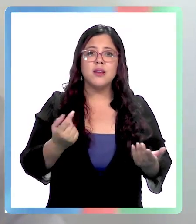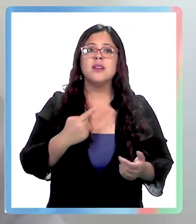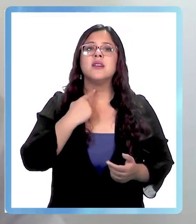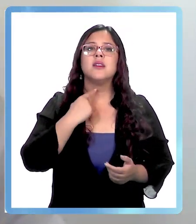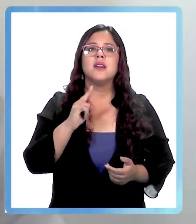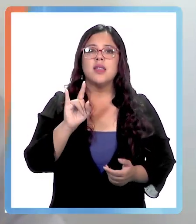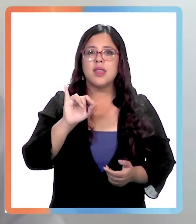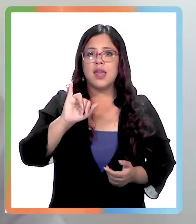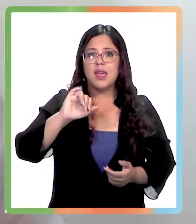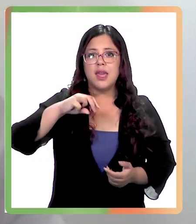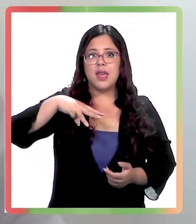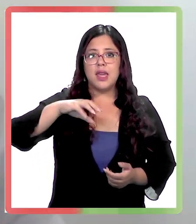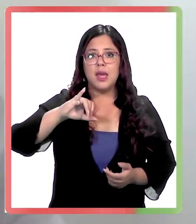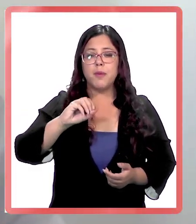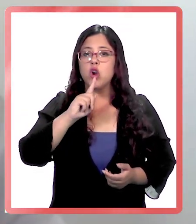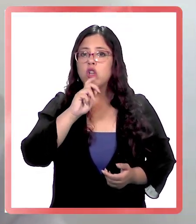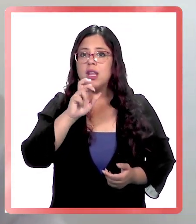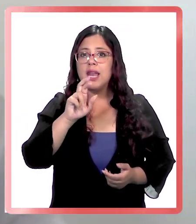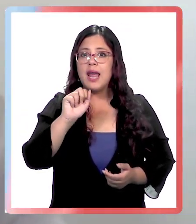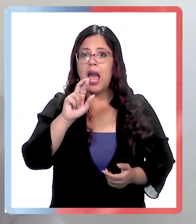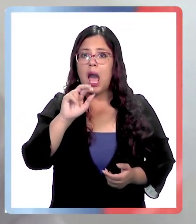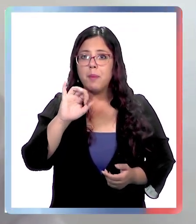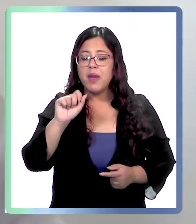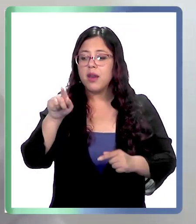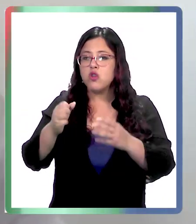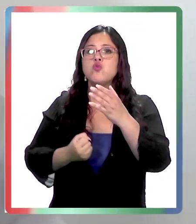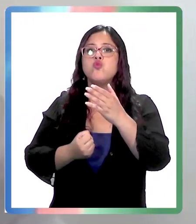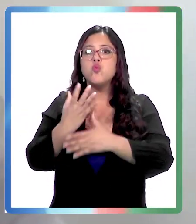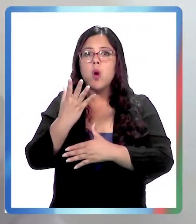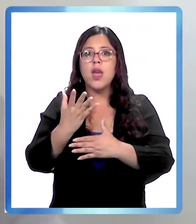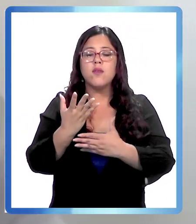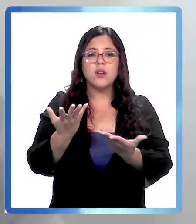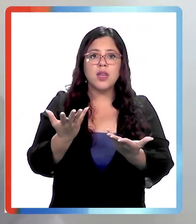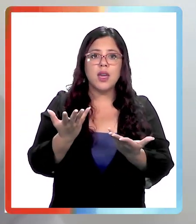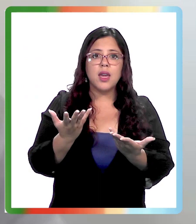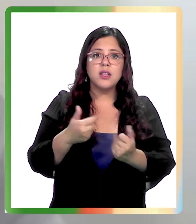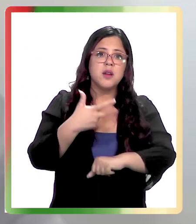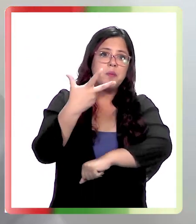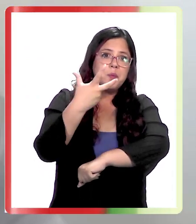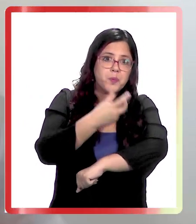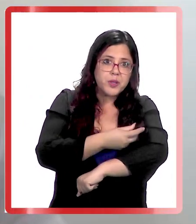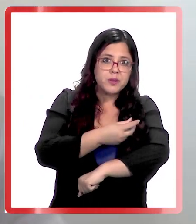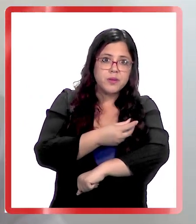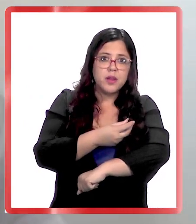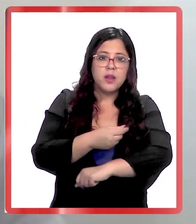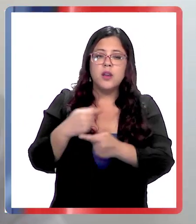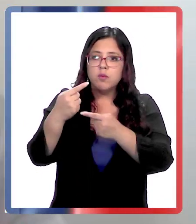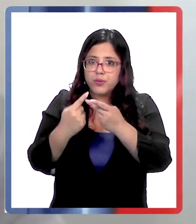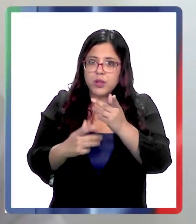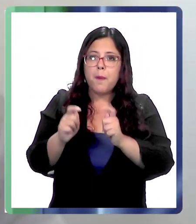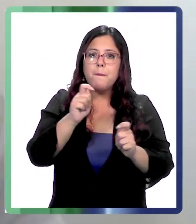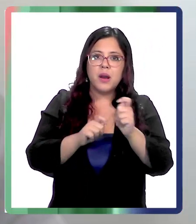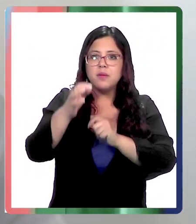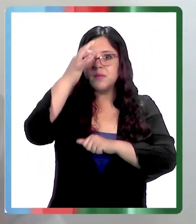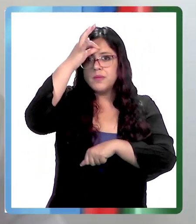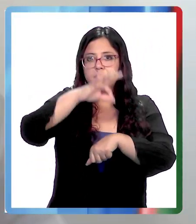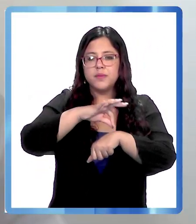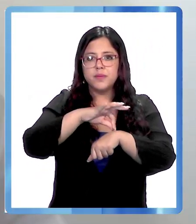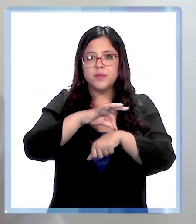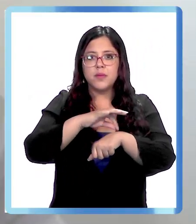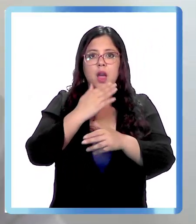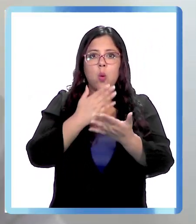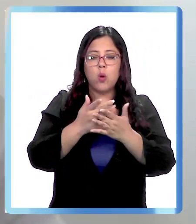la quimioterapia, se han incorporado nuevas drogas, se han incorporado anticuerpos monoclonales para el tratamiento de la